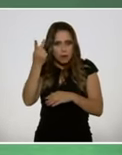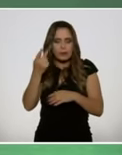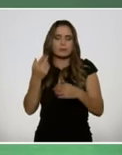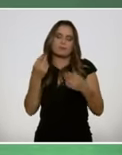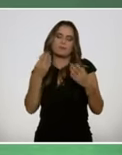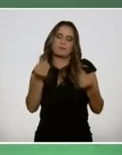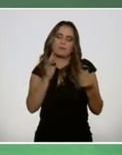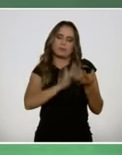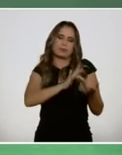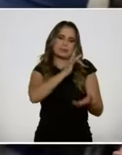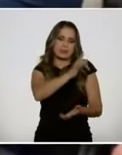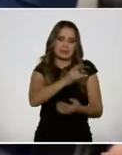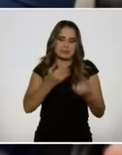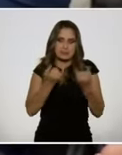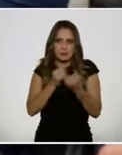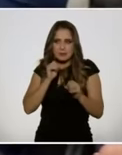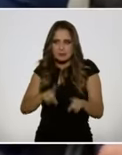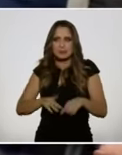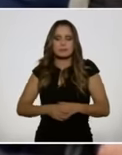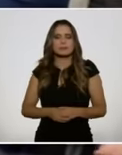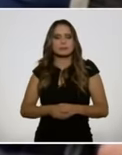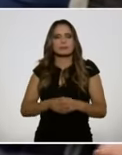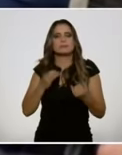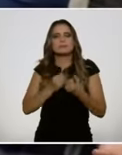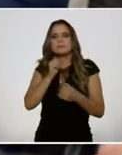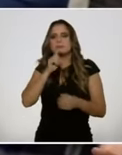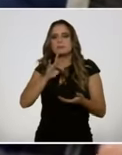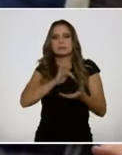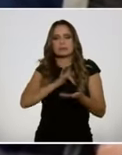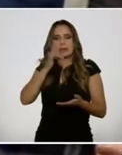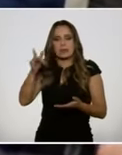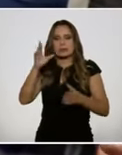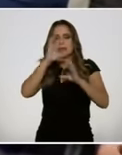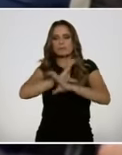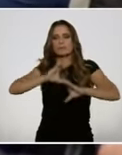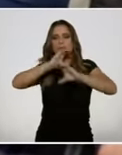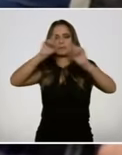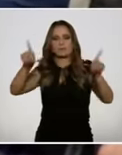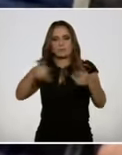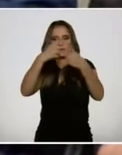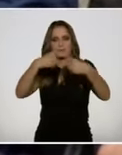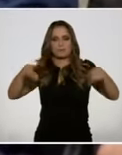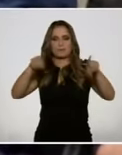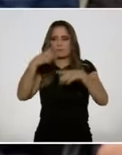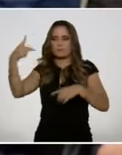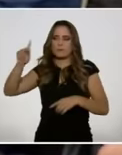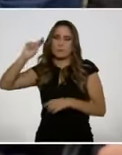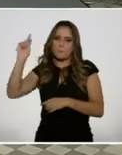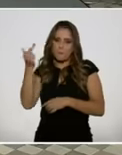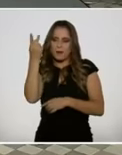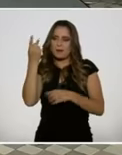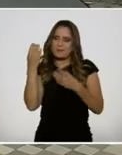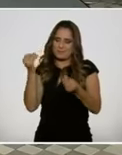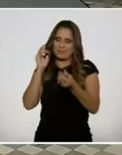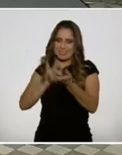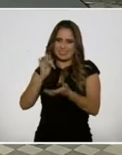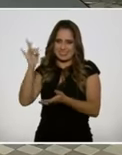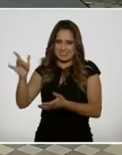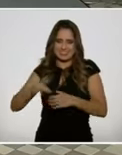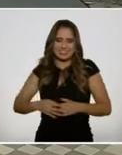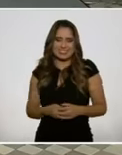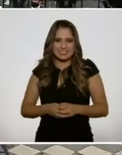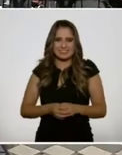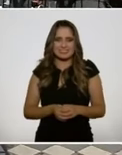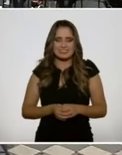Muchísimas gracias. Gracias precisamente también aquí a nuestra Orquesta Sinfónica del Instituto Politécnico, muchísimas